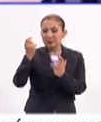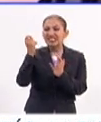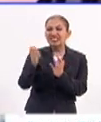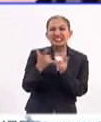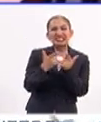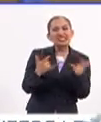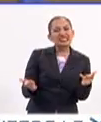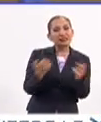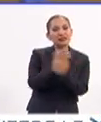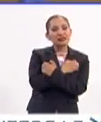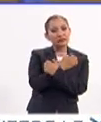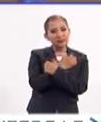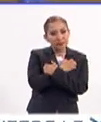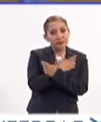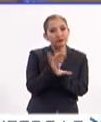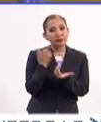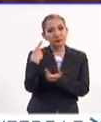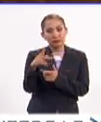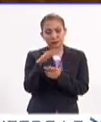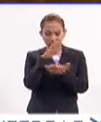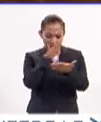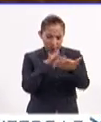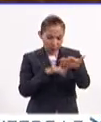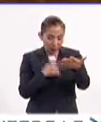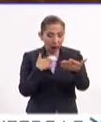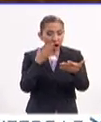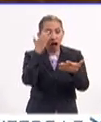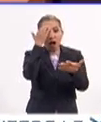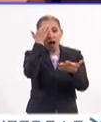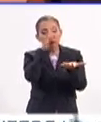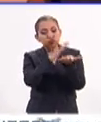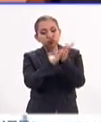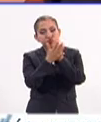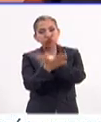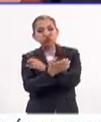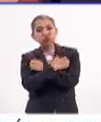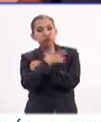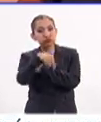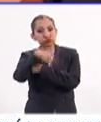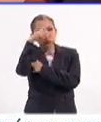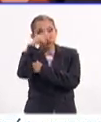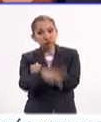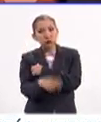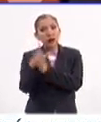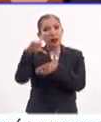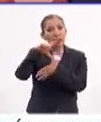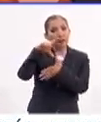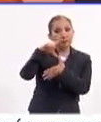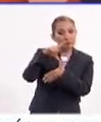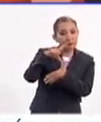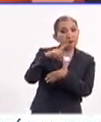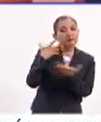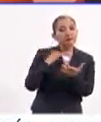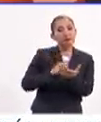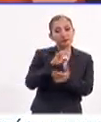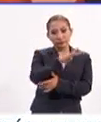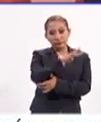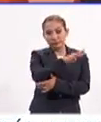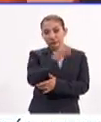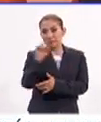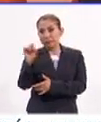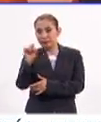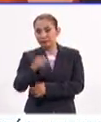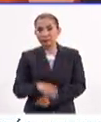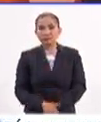teóricos de la historia de la educación. A través de sus letras podemos conocer la evolución de la educación en México y Latinoamérica de los siglos XIX